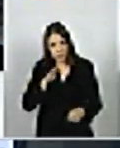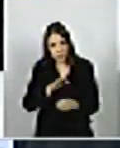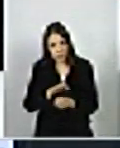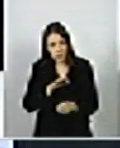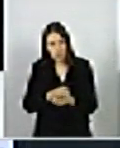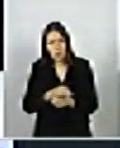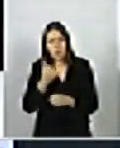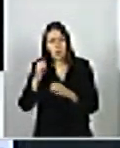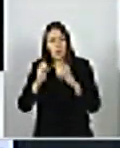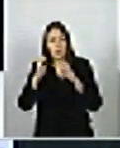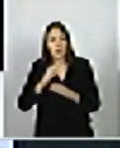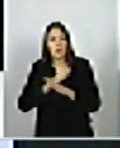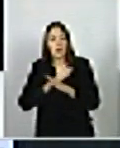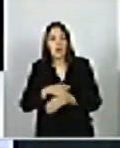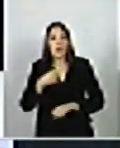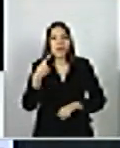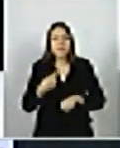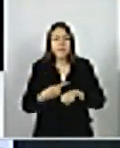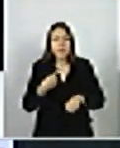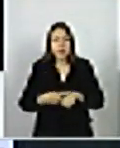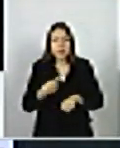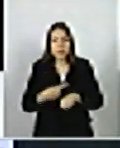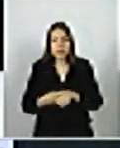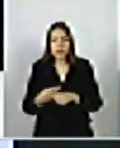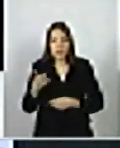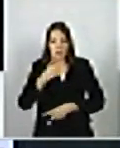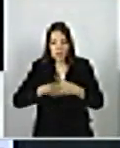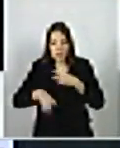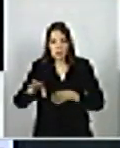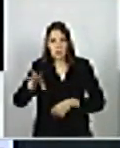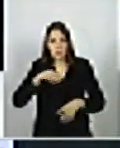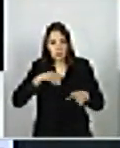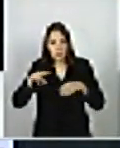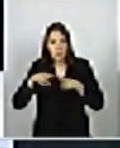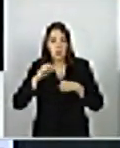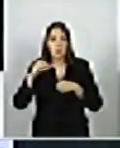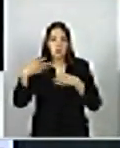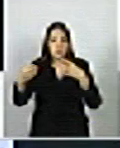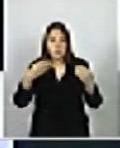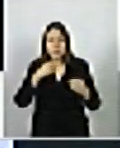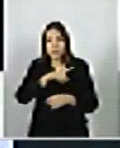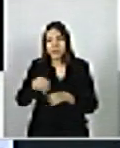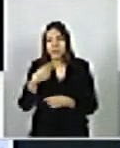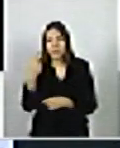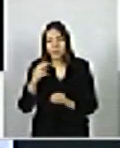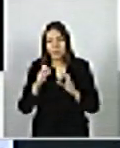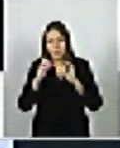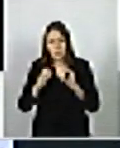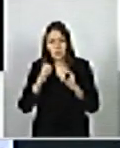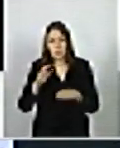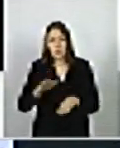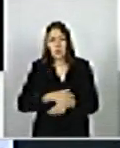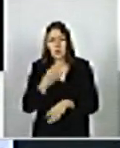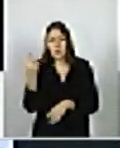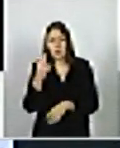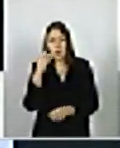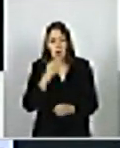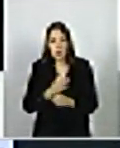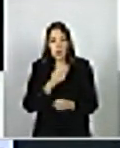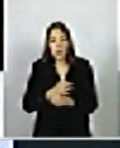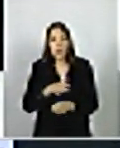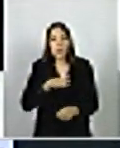endémicas, pandémicas y profesionales. Por lo tanto, es que hay que ir a la raíz del